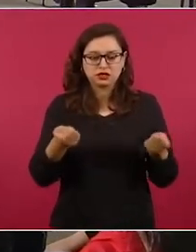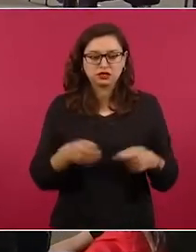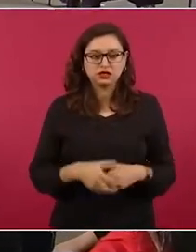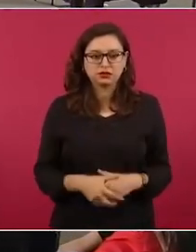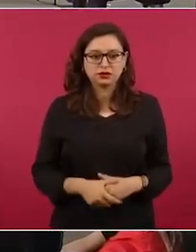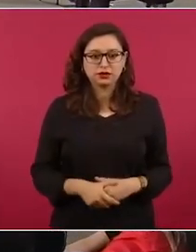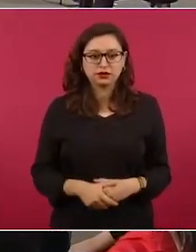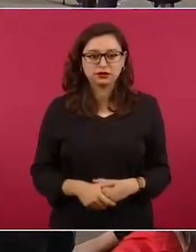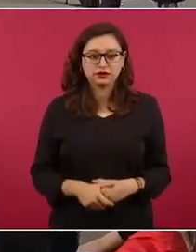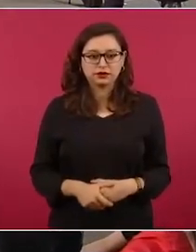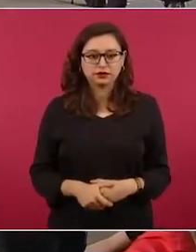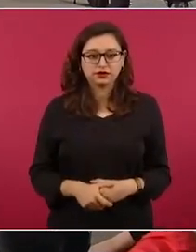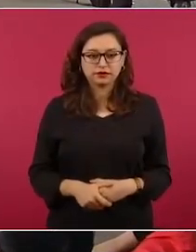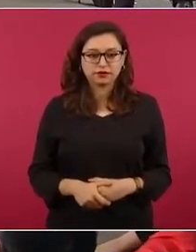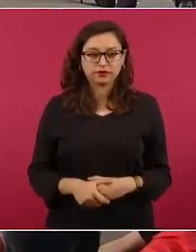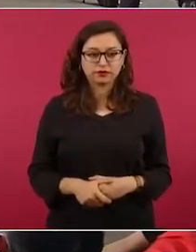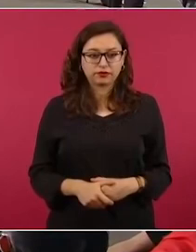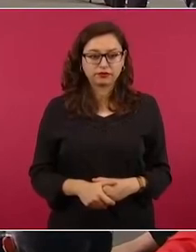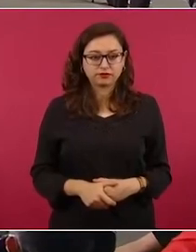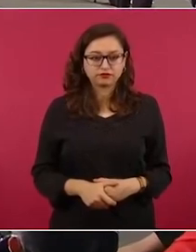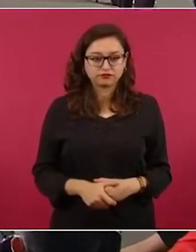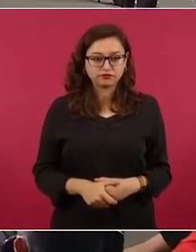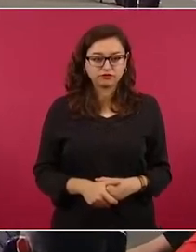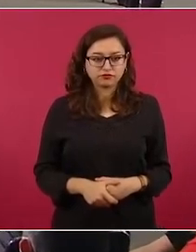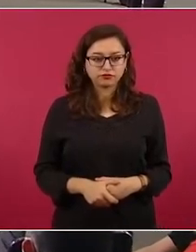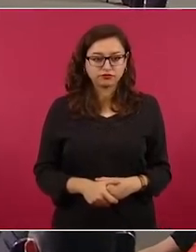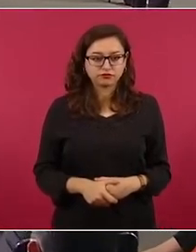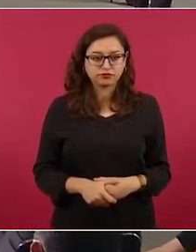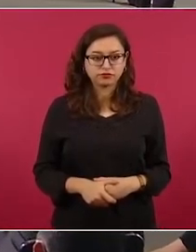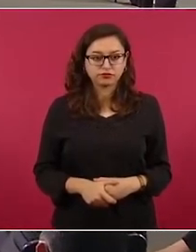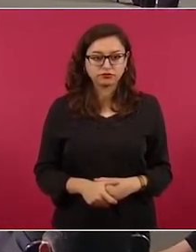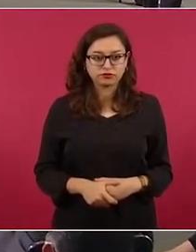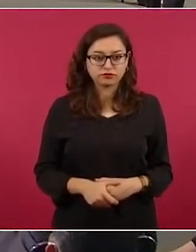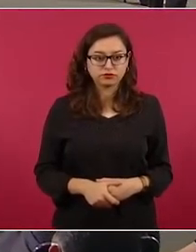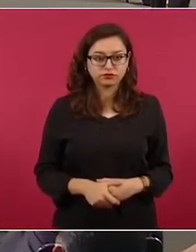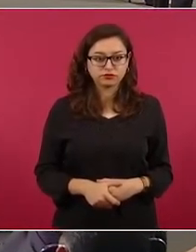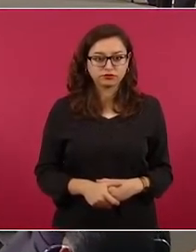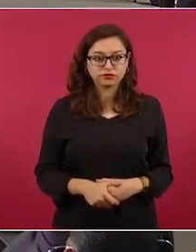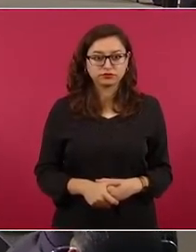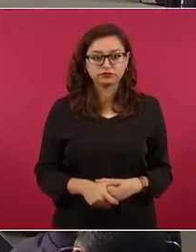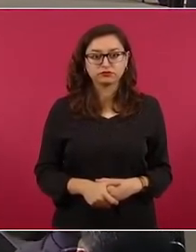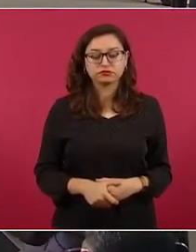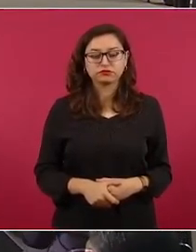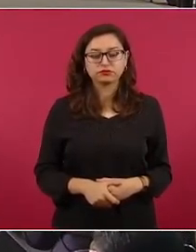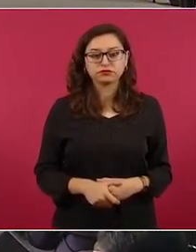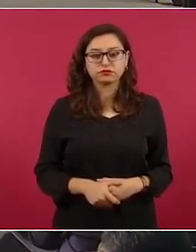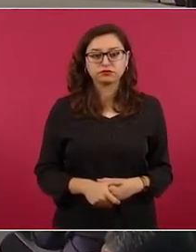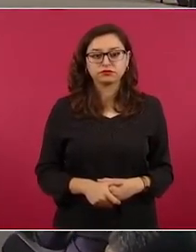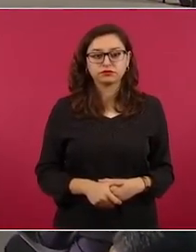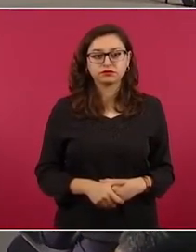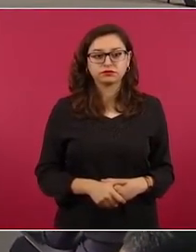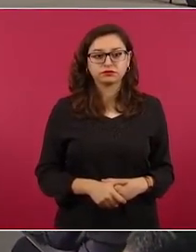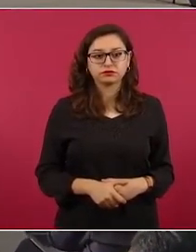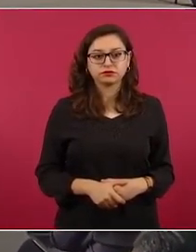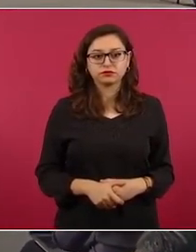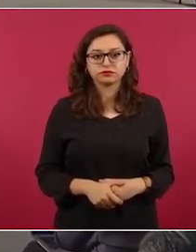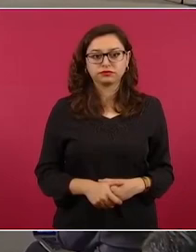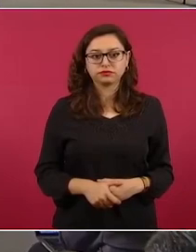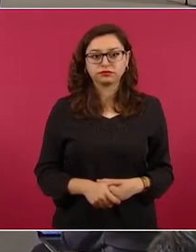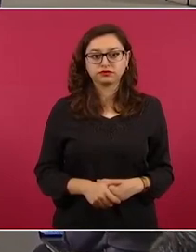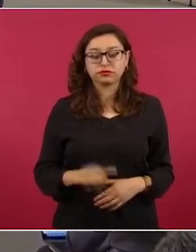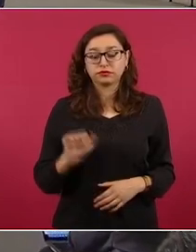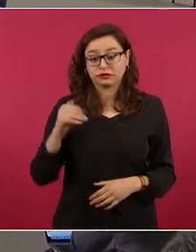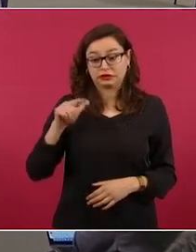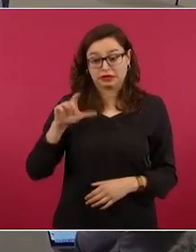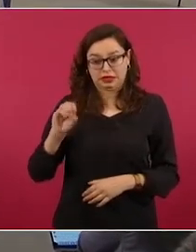ahí. On savait. Imagínese. Que sur ce dossier. Un expresidente. La vergüenza